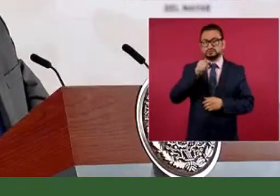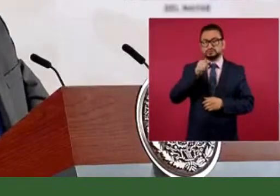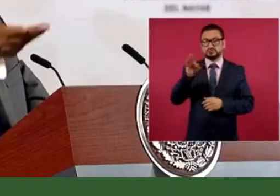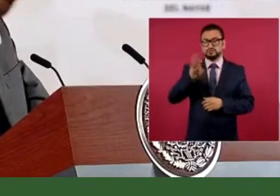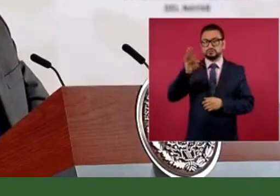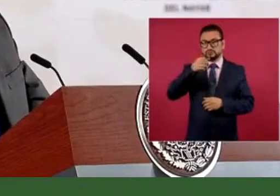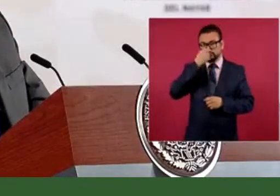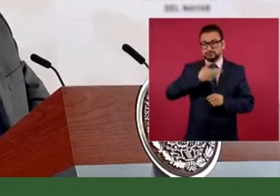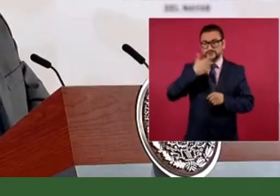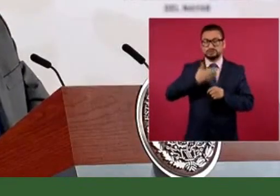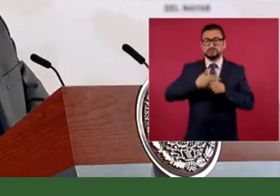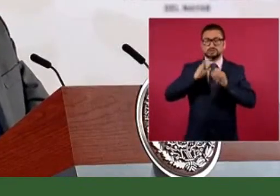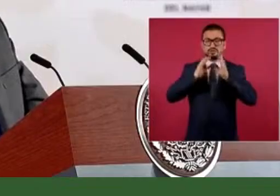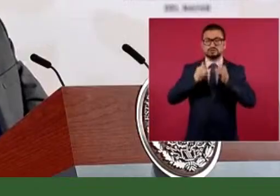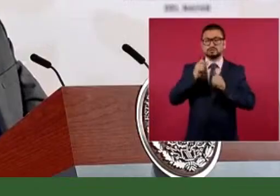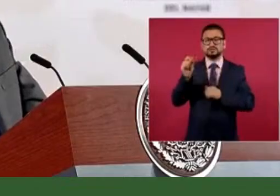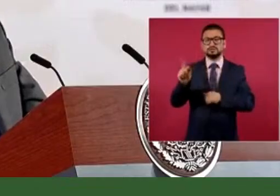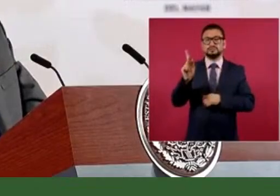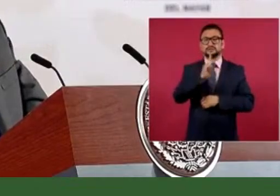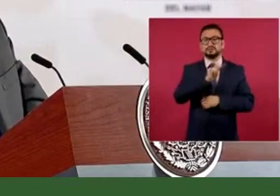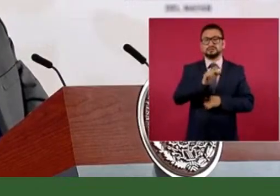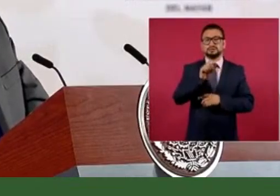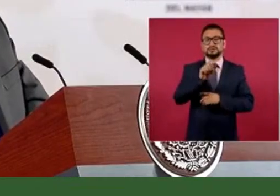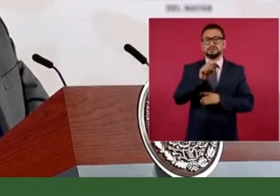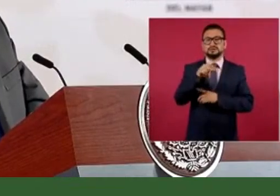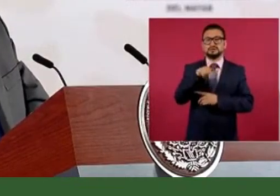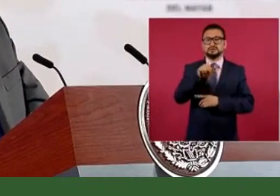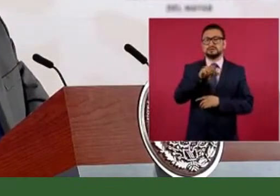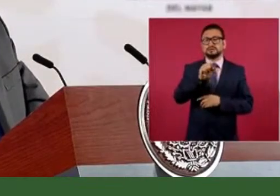de Hacienda de Salinas,